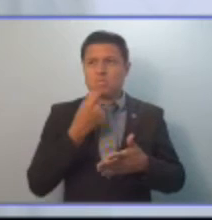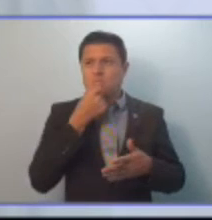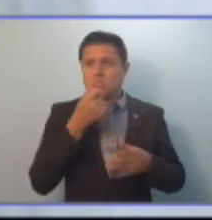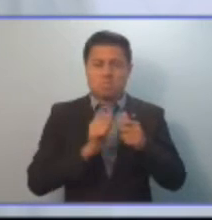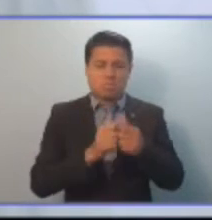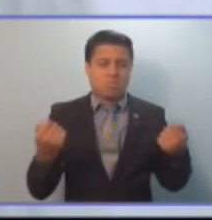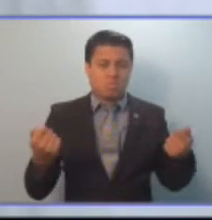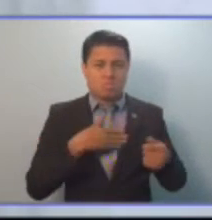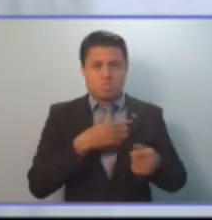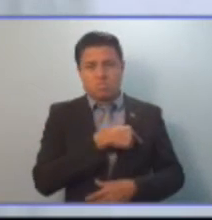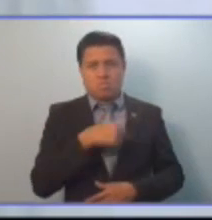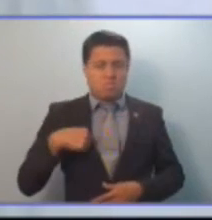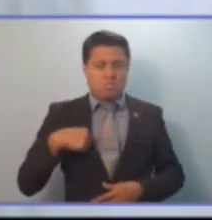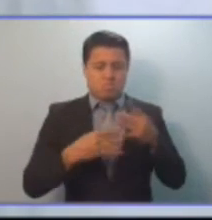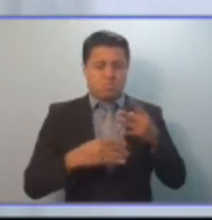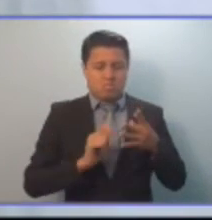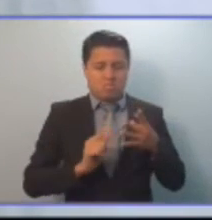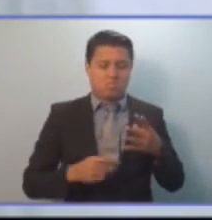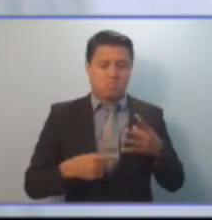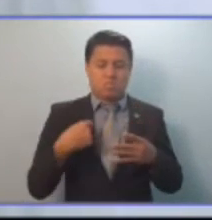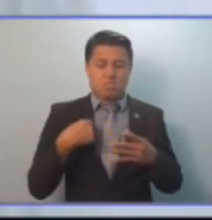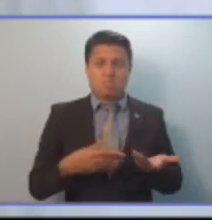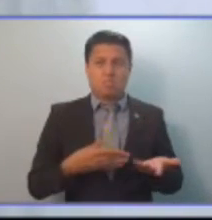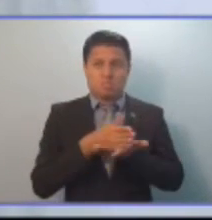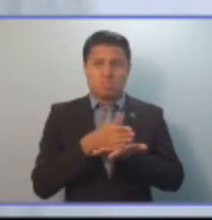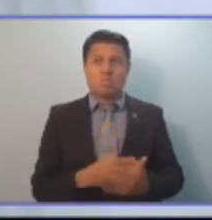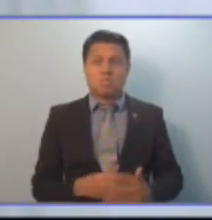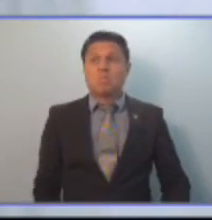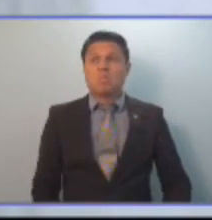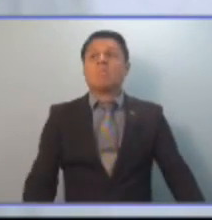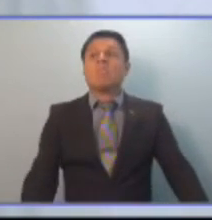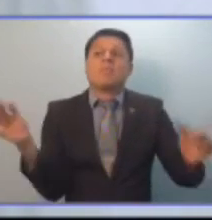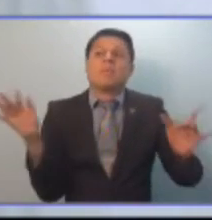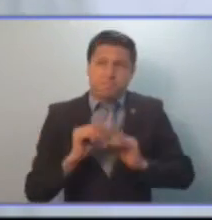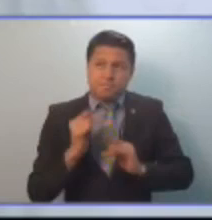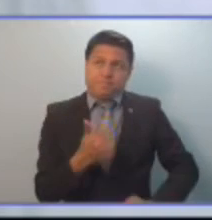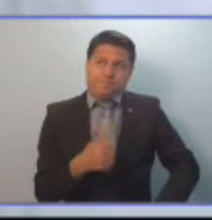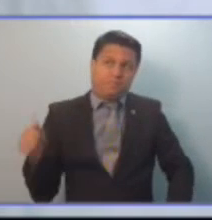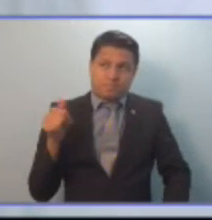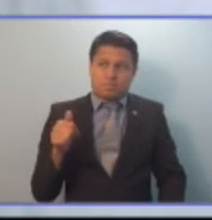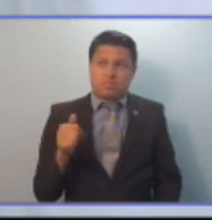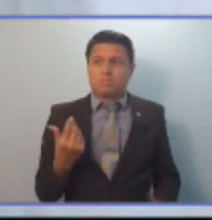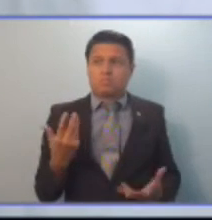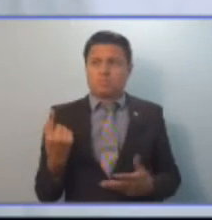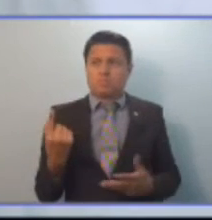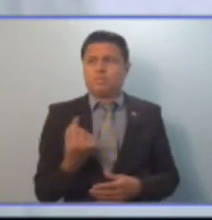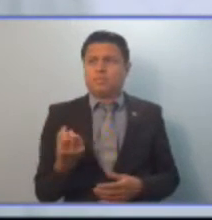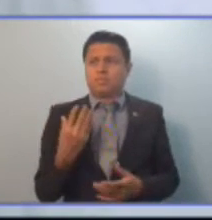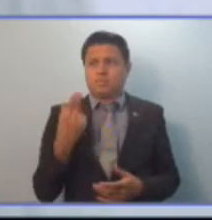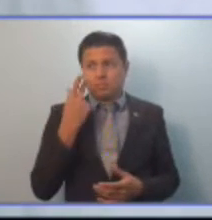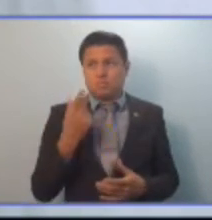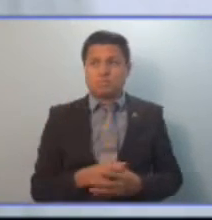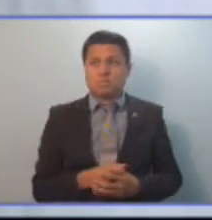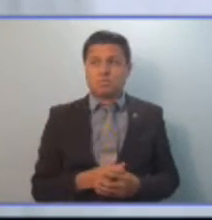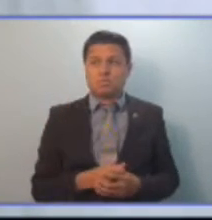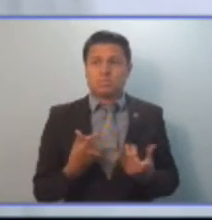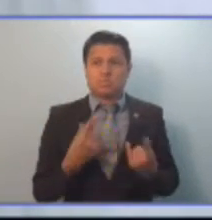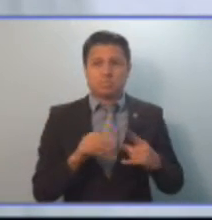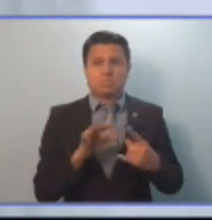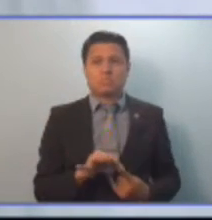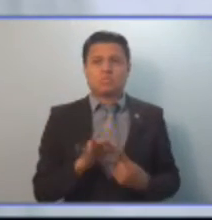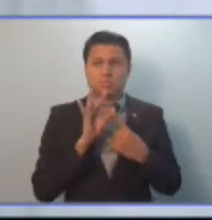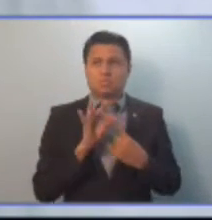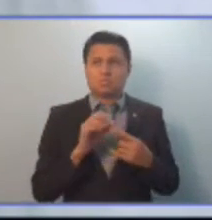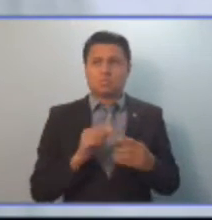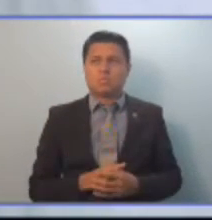mi nombre. Cuando yo fui a la reunión con los magistrados, muchos de ellos siguen electos.